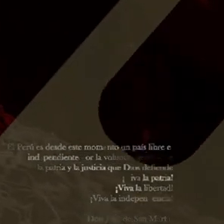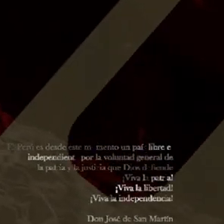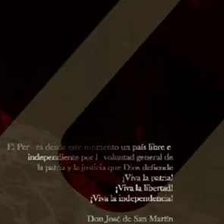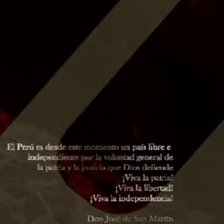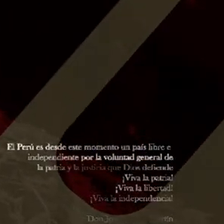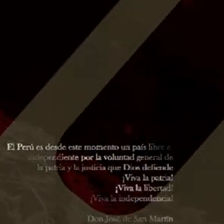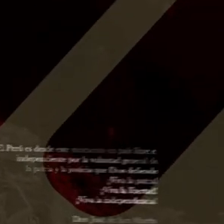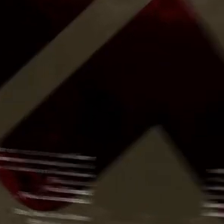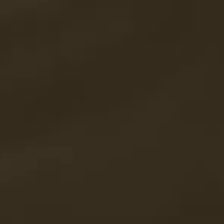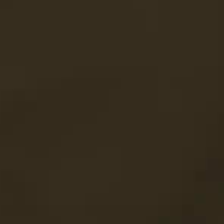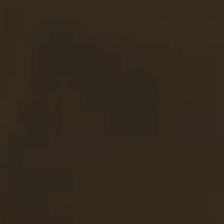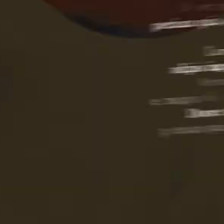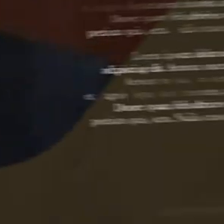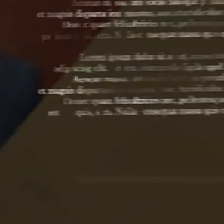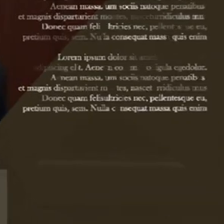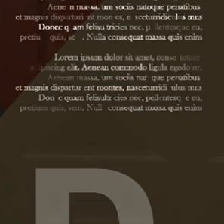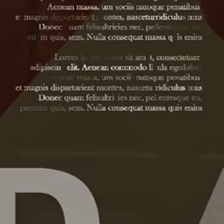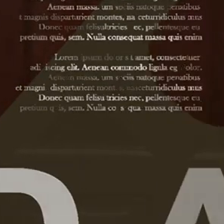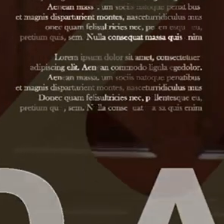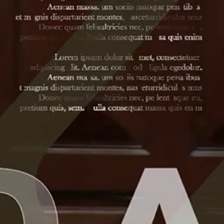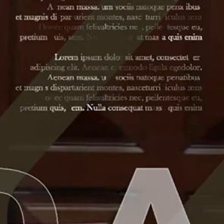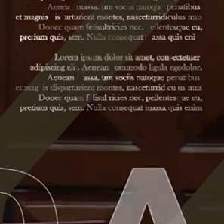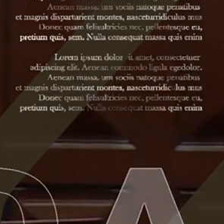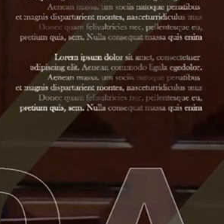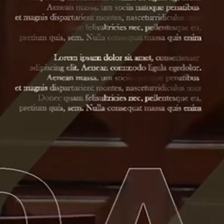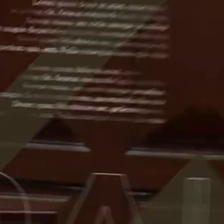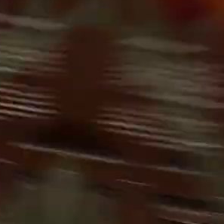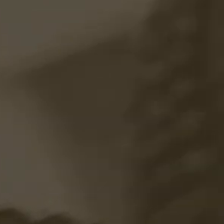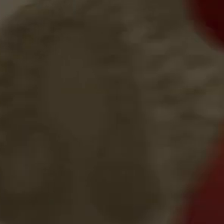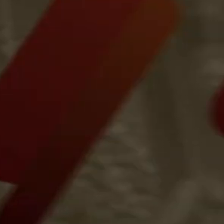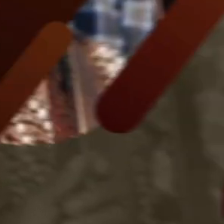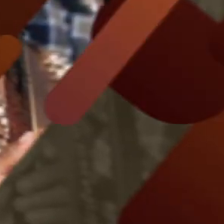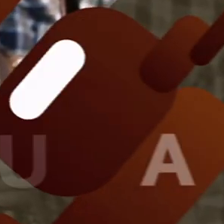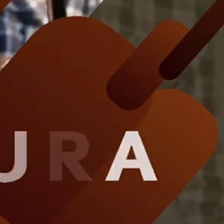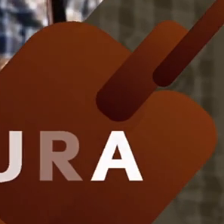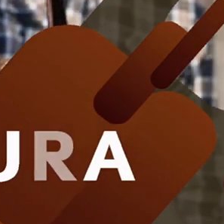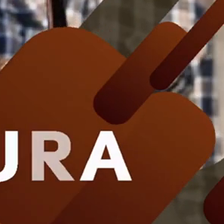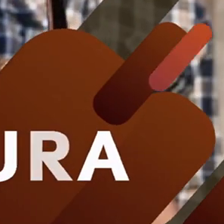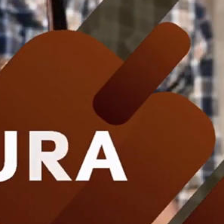redes sociales, nuevas